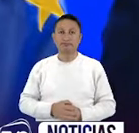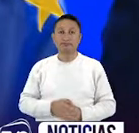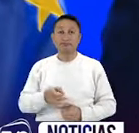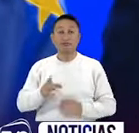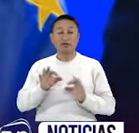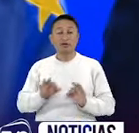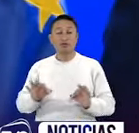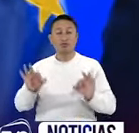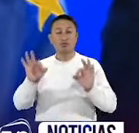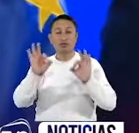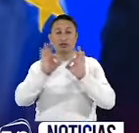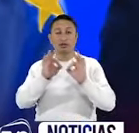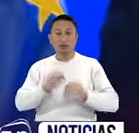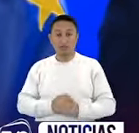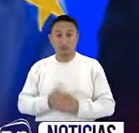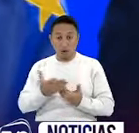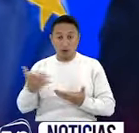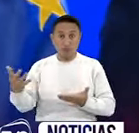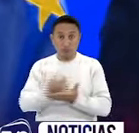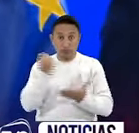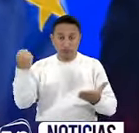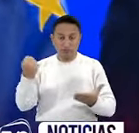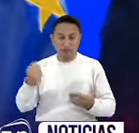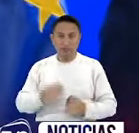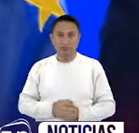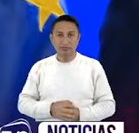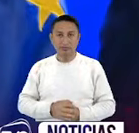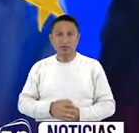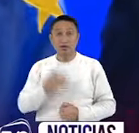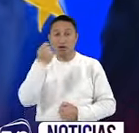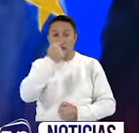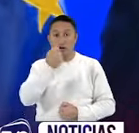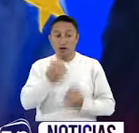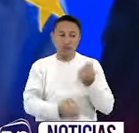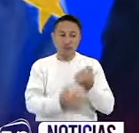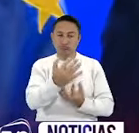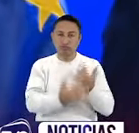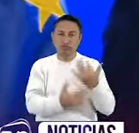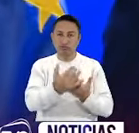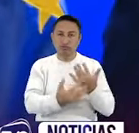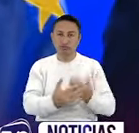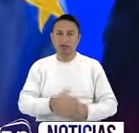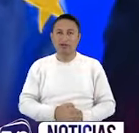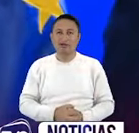dominio. La droga la vamos a quemar, esa sí no la vamos a usar.